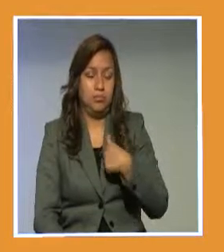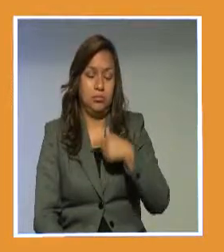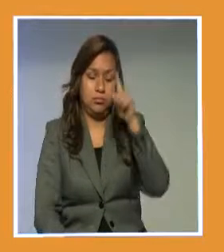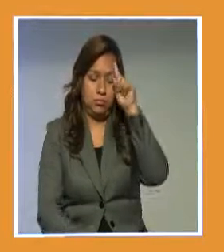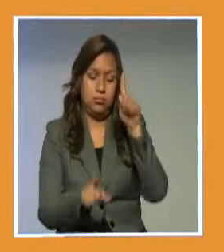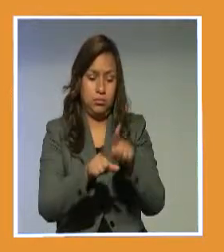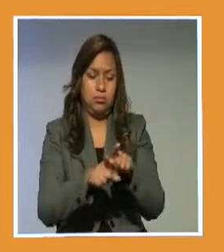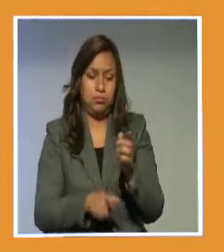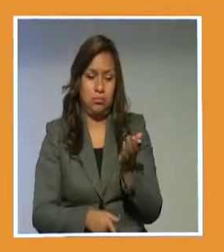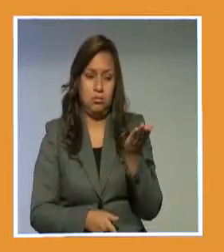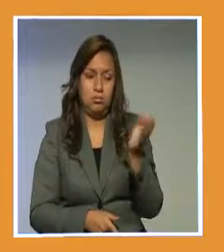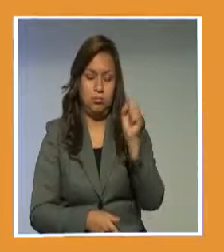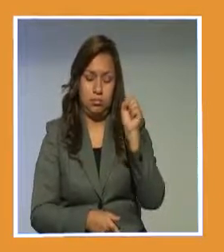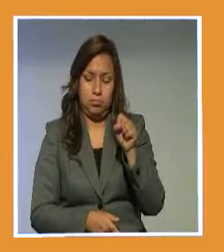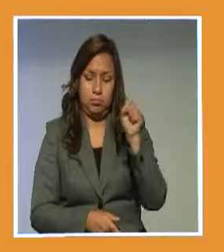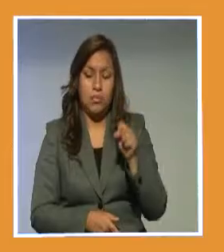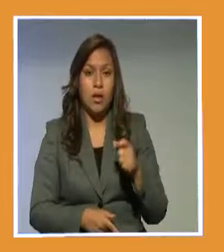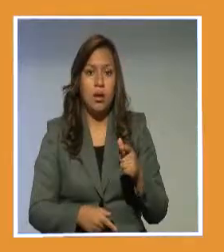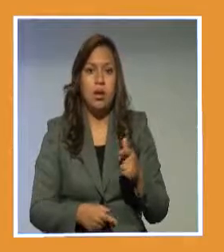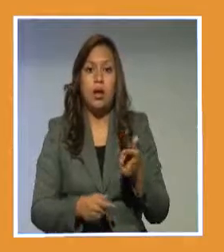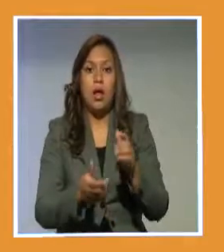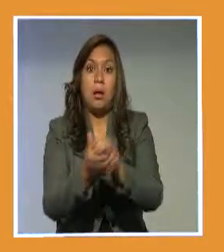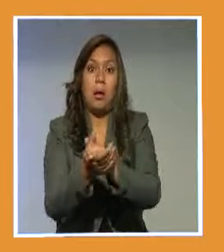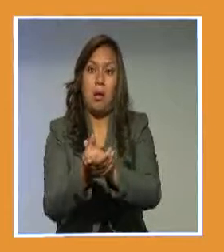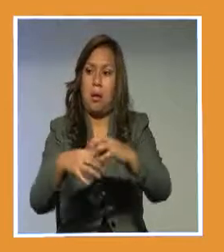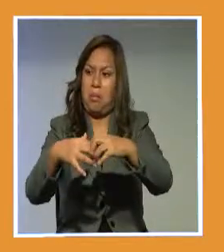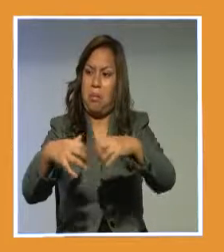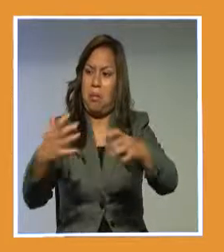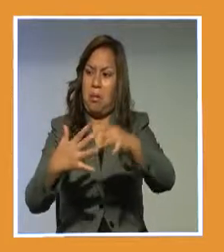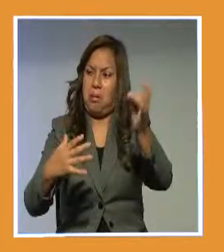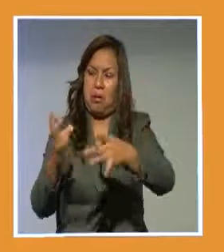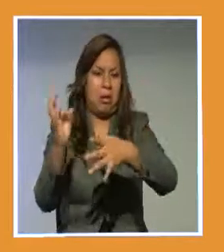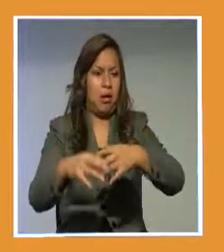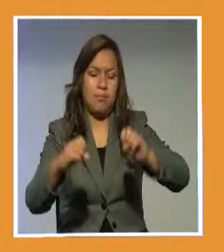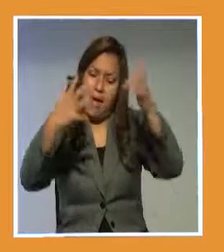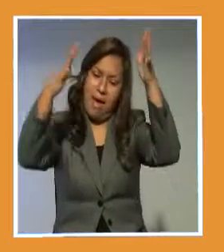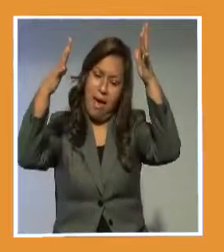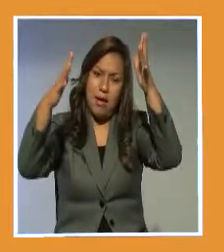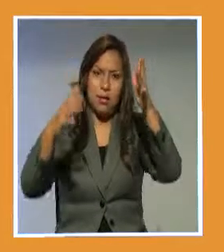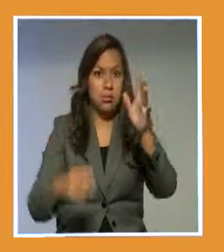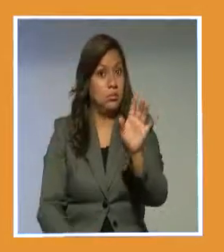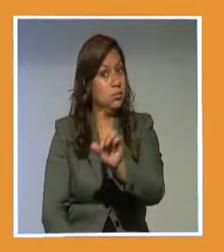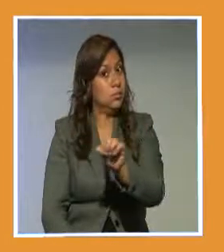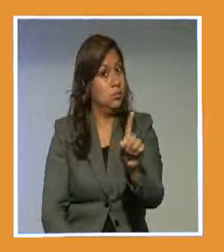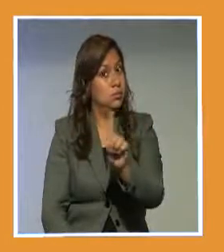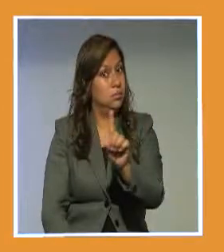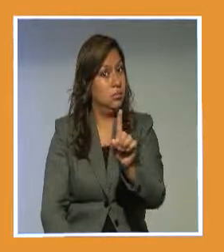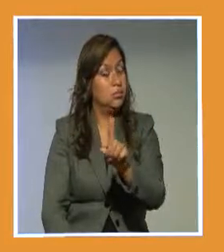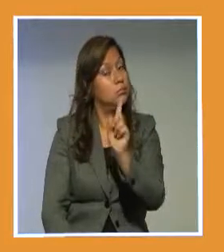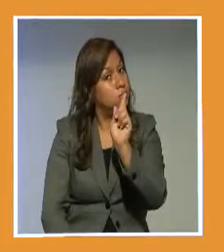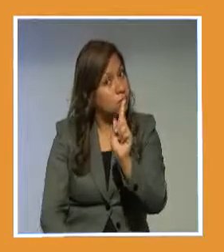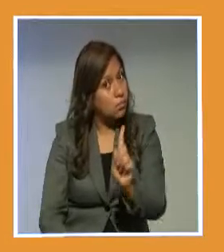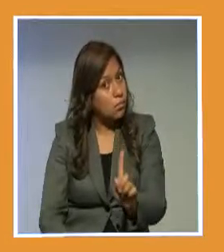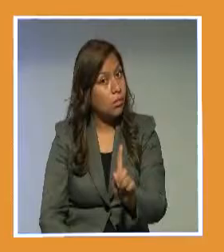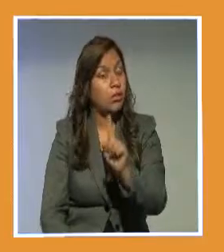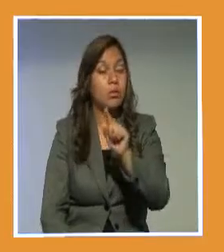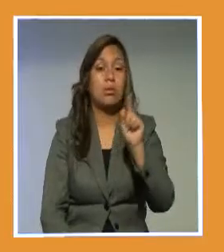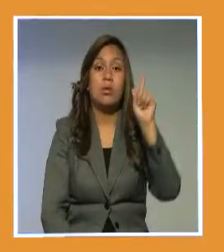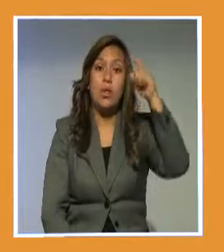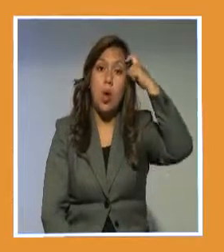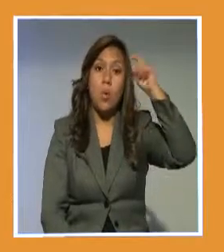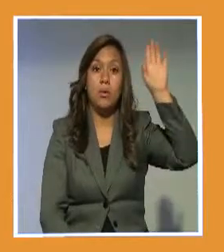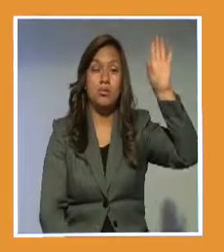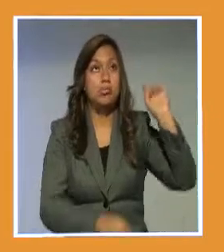que no es de celebrar el hecho de que las parejas se divorcien, pero de alguna manera el Estado debe normar la protección de